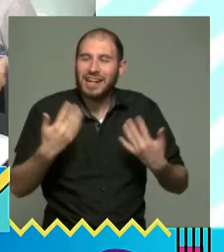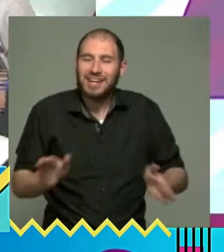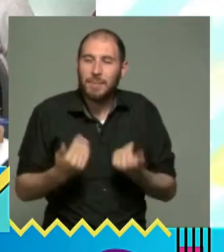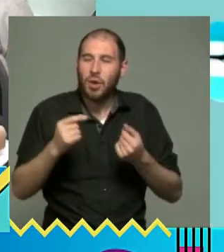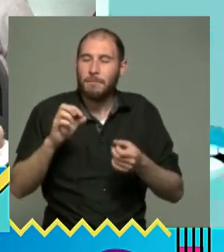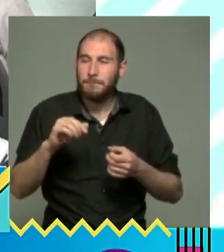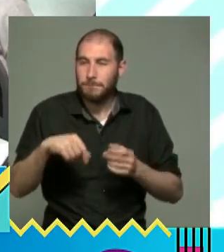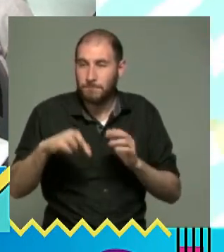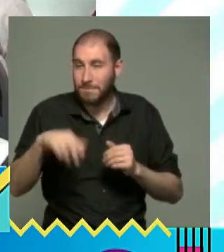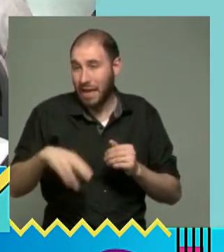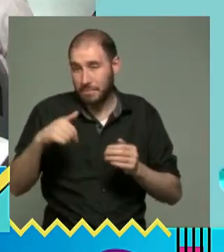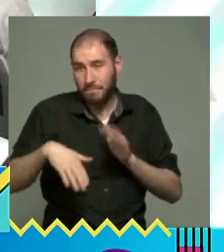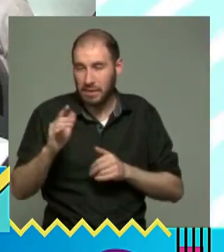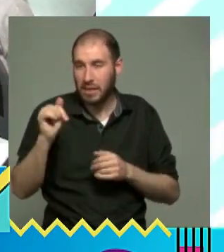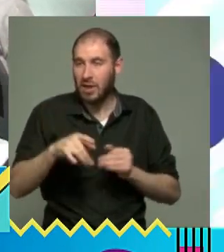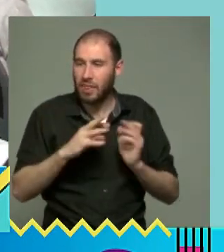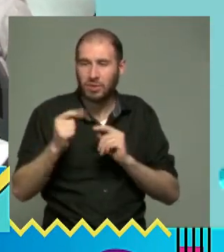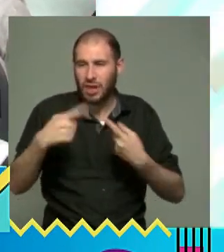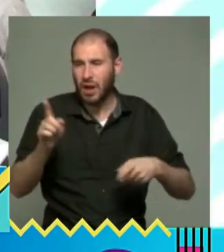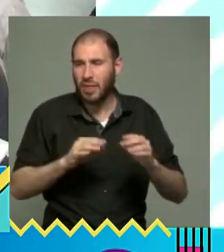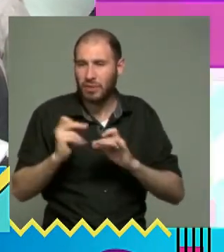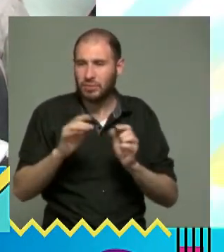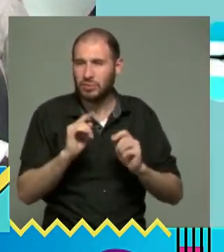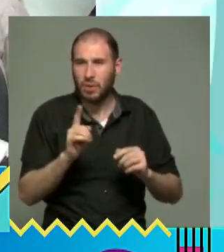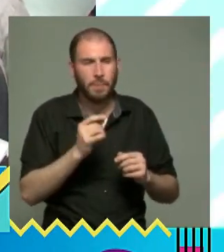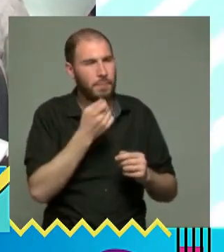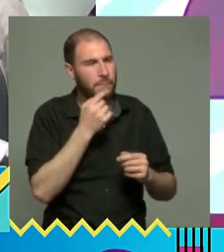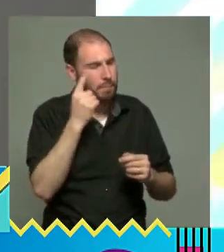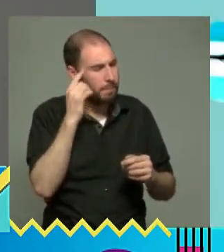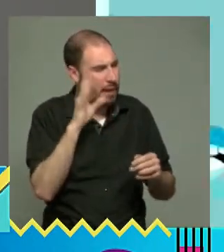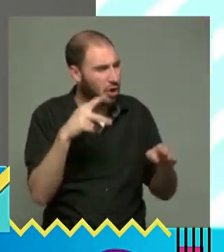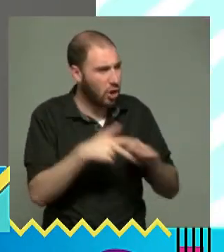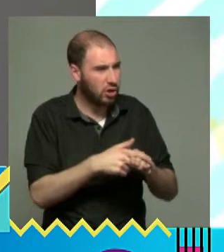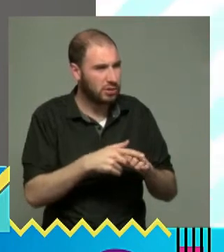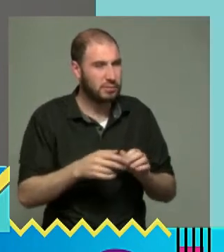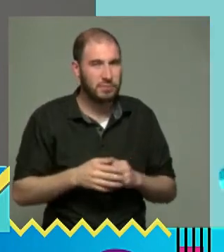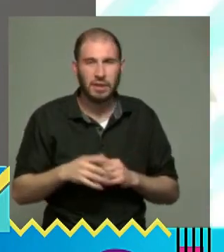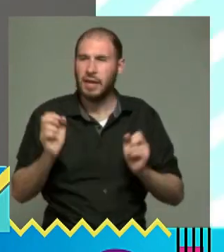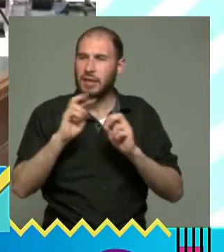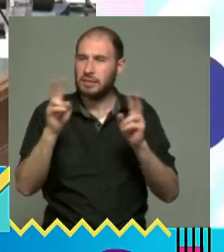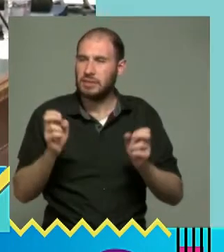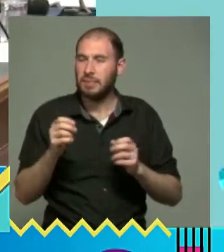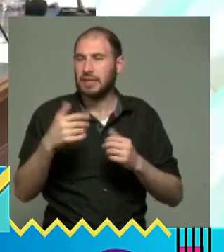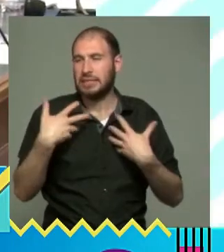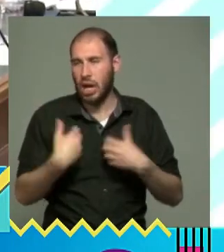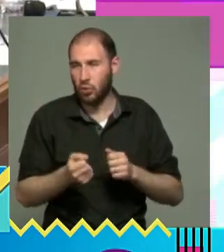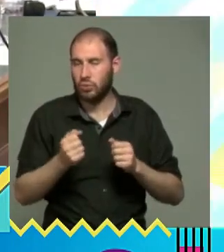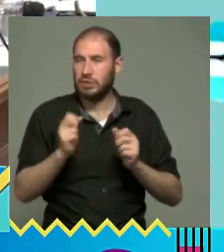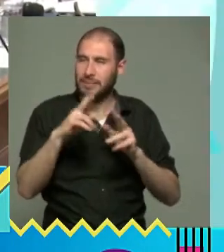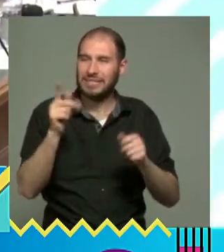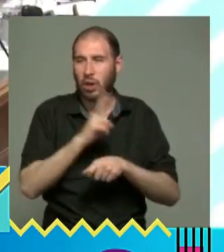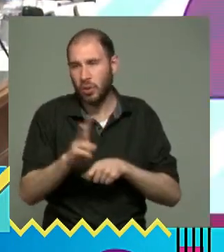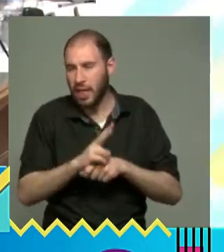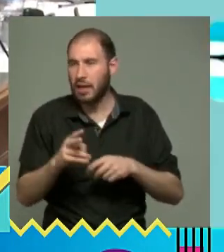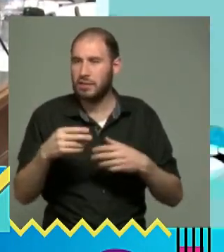las políticas, hoy no estaríamos discutiendo algunas cosas. Senadora, pero disculpe que le Tiene ver interrumpa con un la segundo. educación, tiene que ver con la salud, tiene que ver con la seguridad, tiene